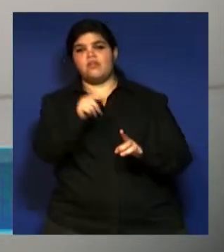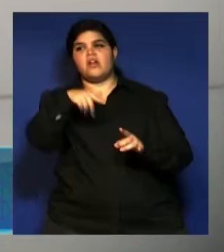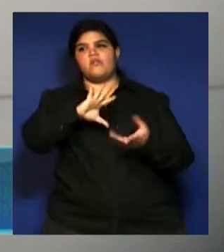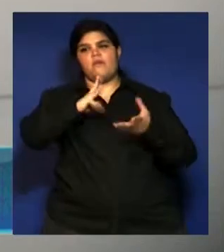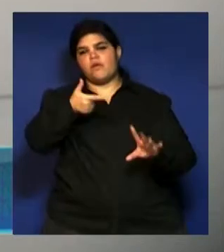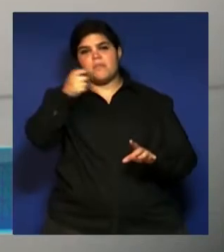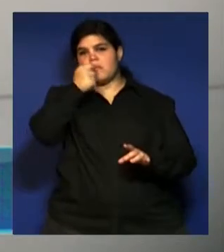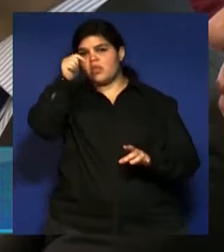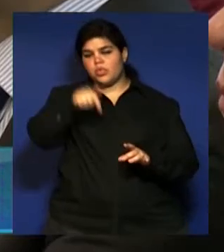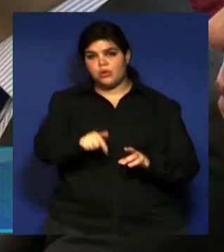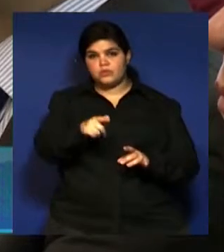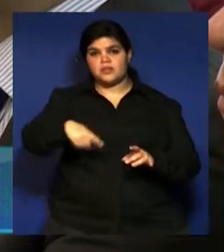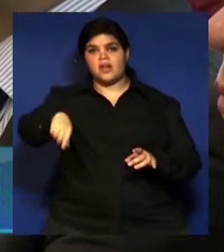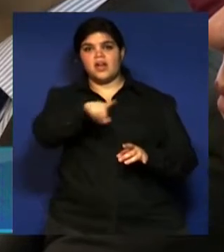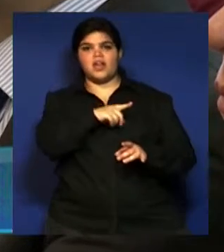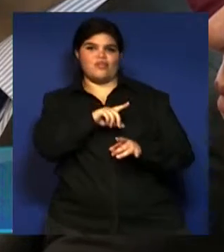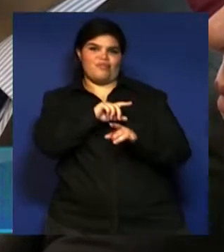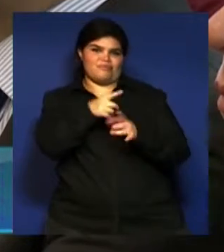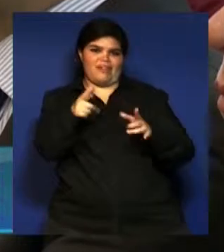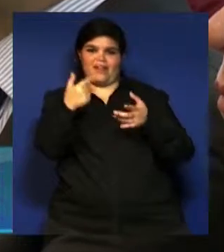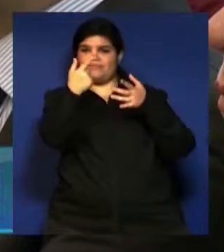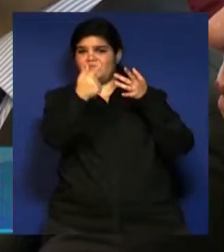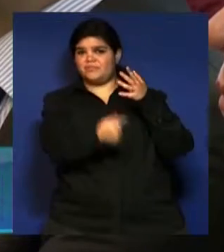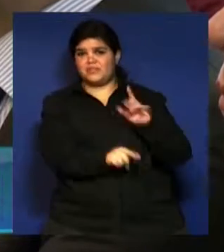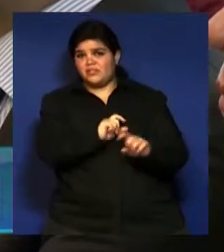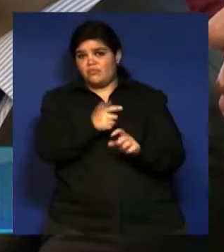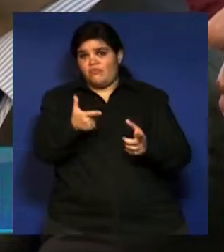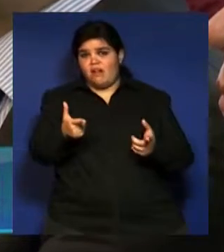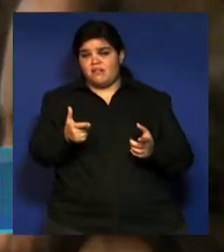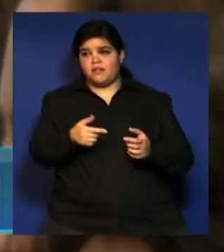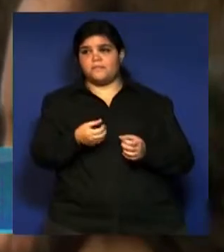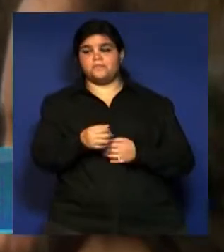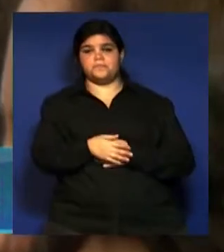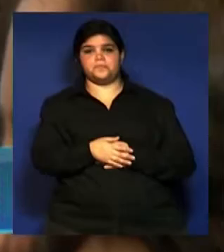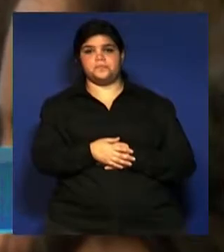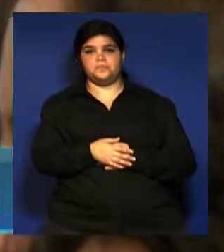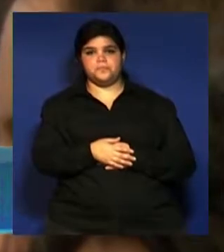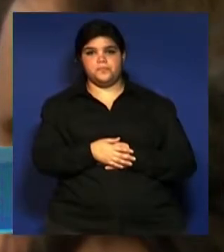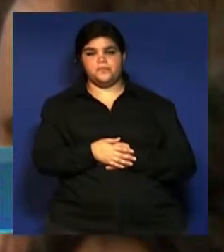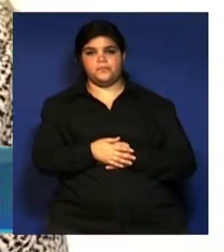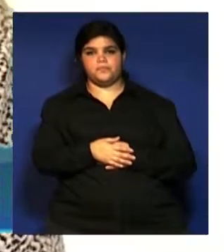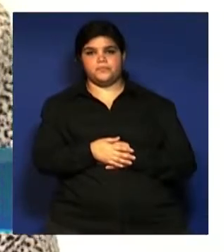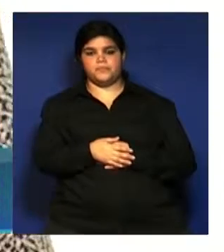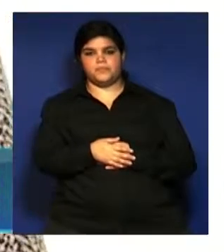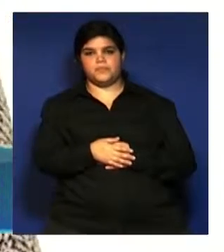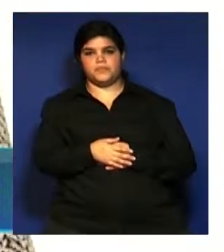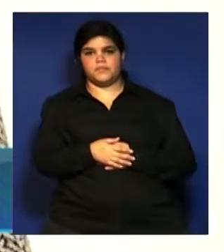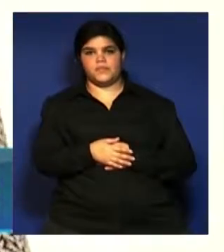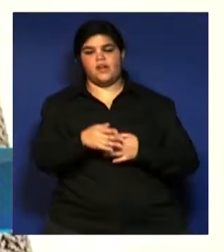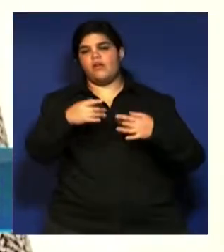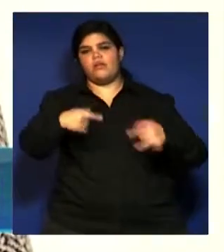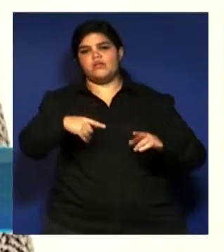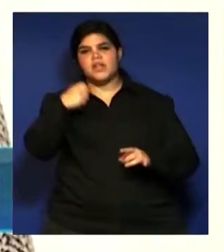hecho, no existe ninguna, o por lo menos lo suficientemente importante como para evitar